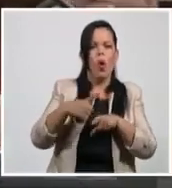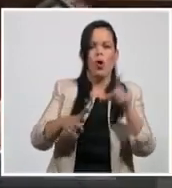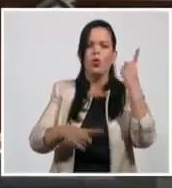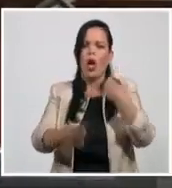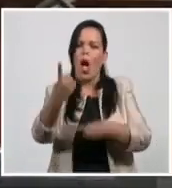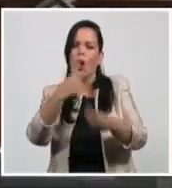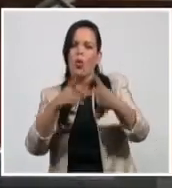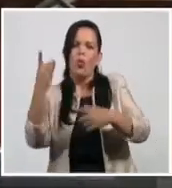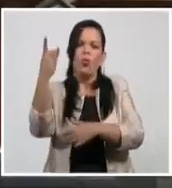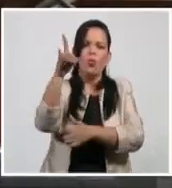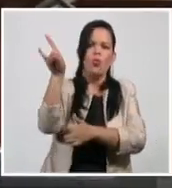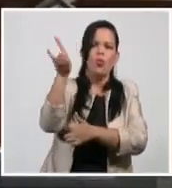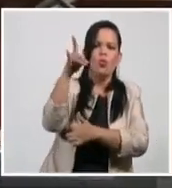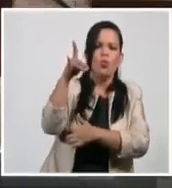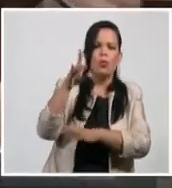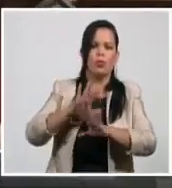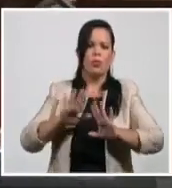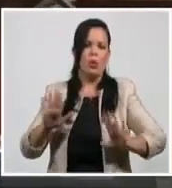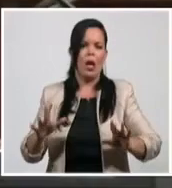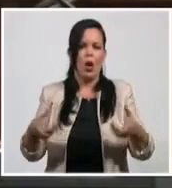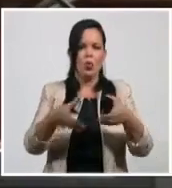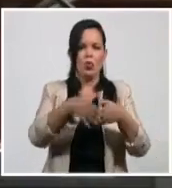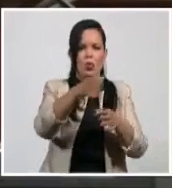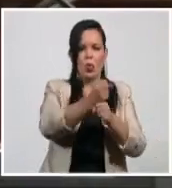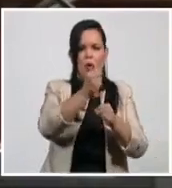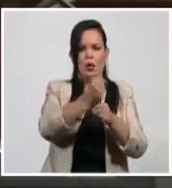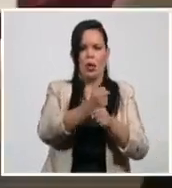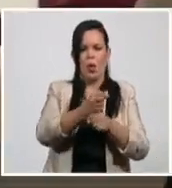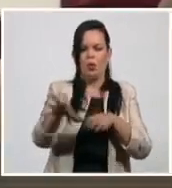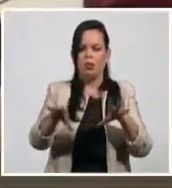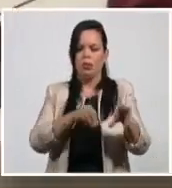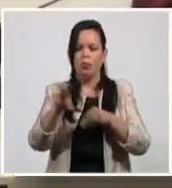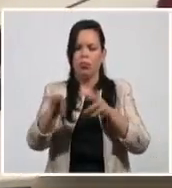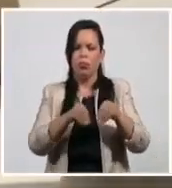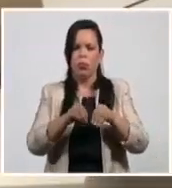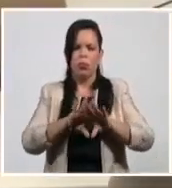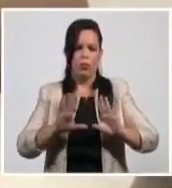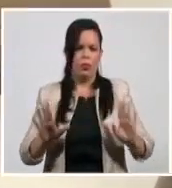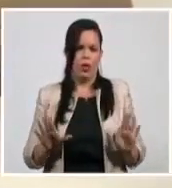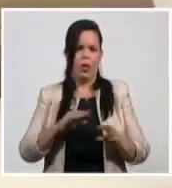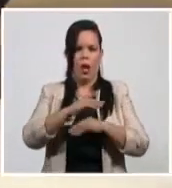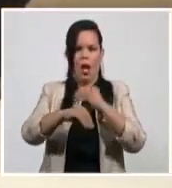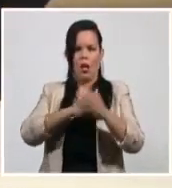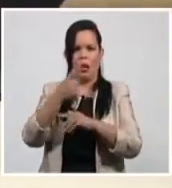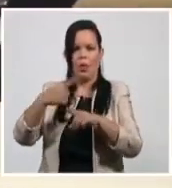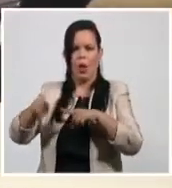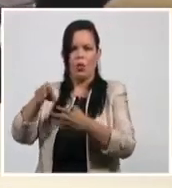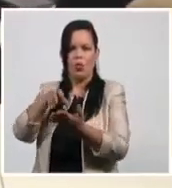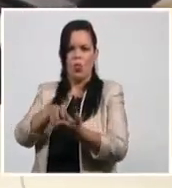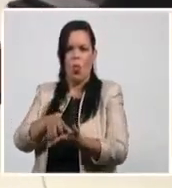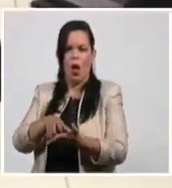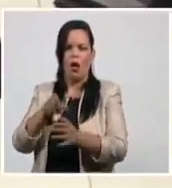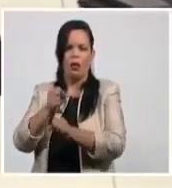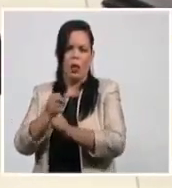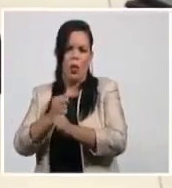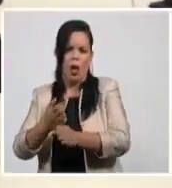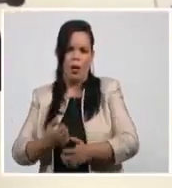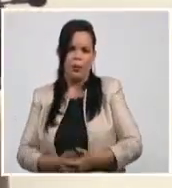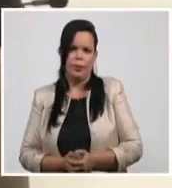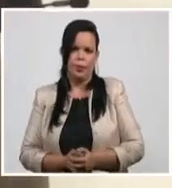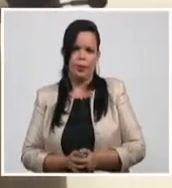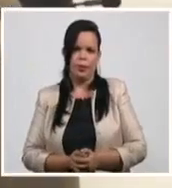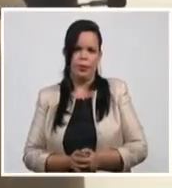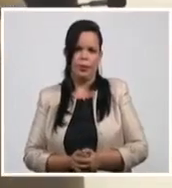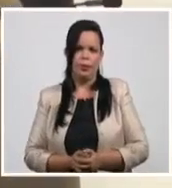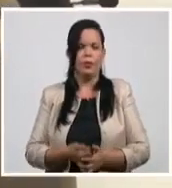nuestros locutores y periodistas y el personal en general. Al evaluar los resultados del trabajo de estos 12 meses,